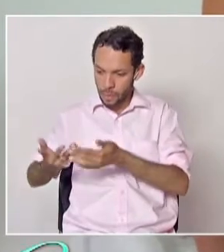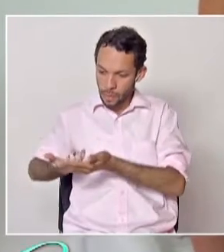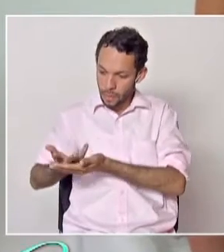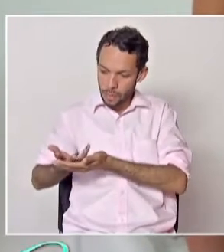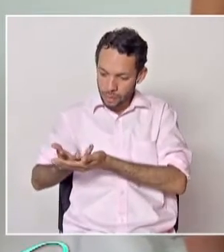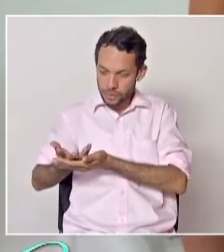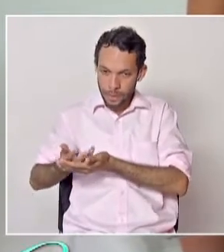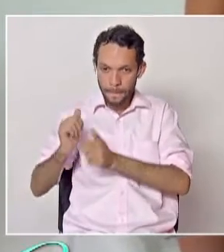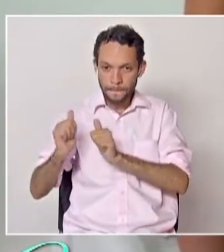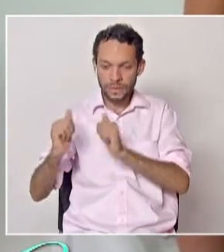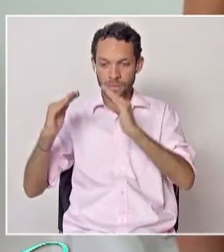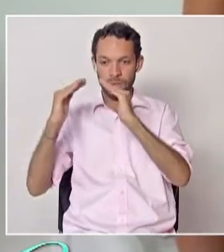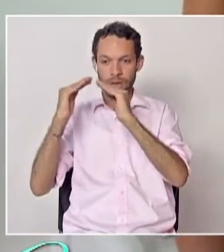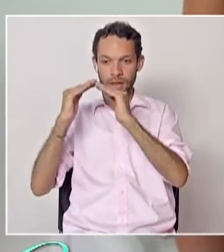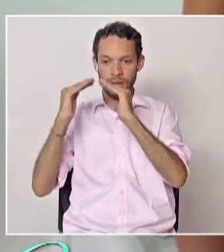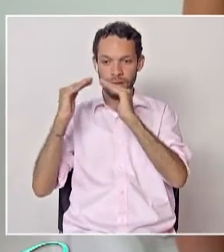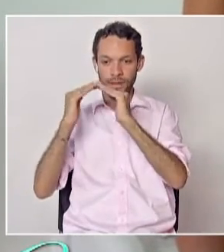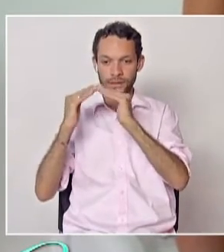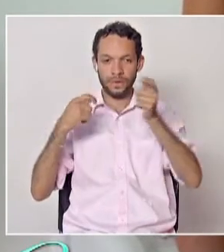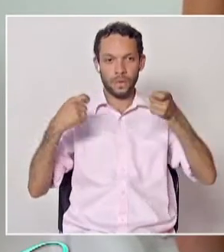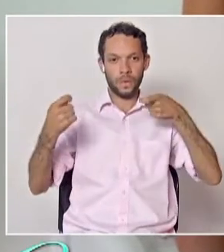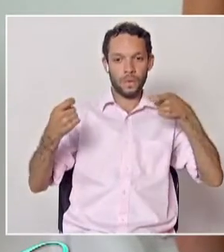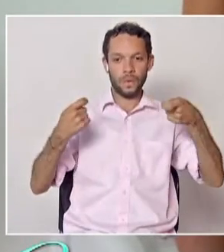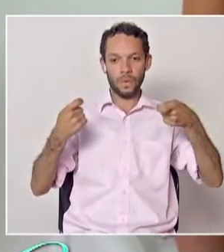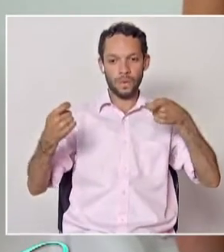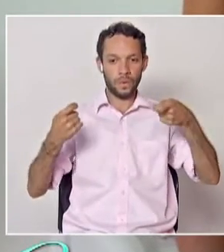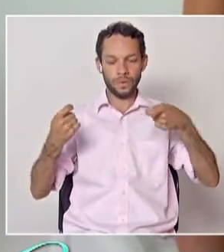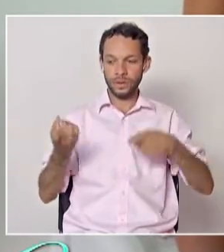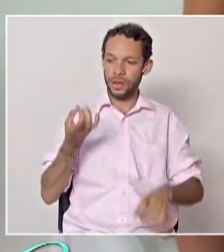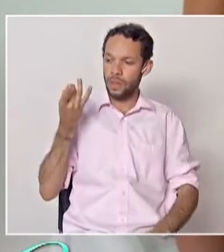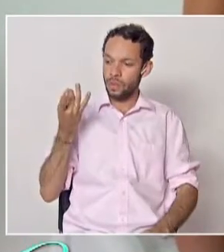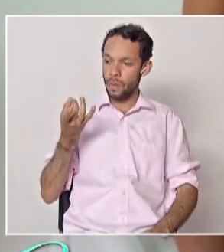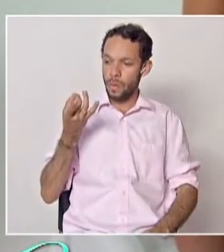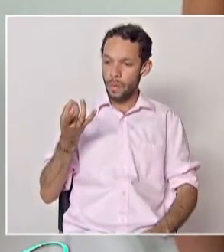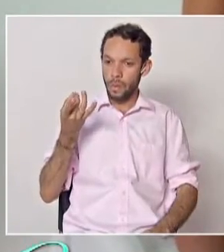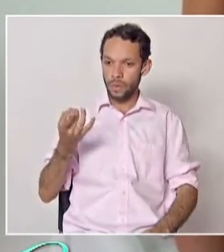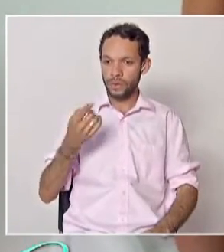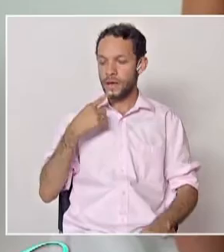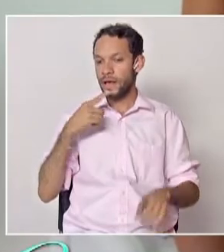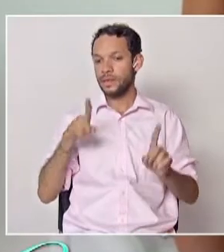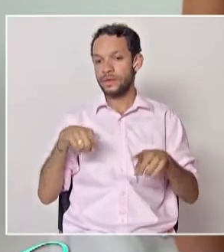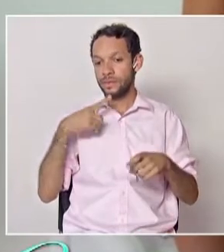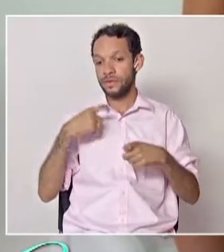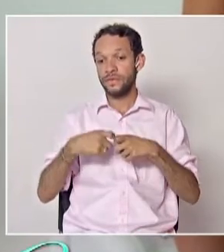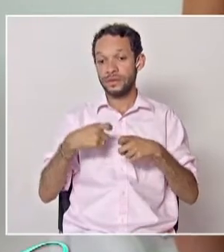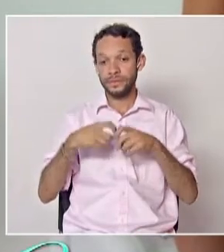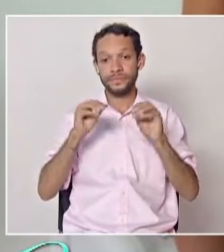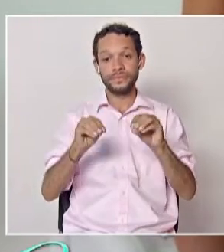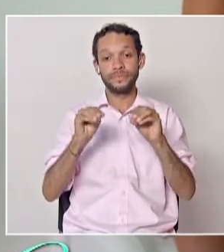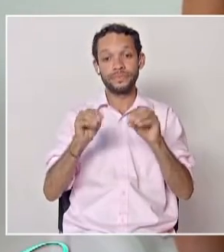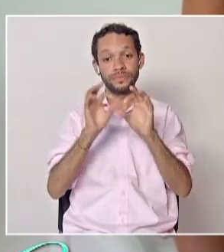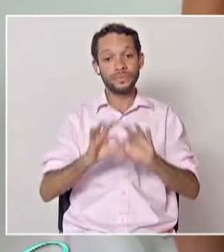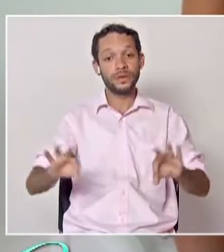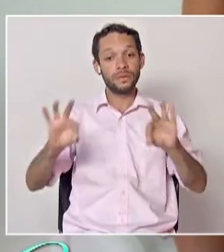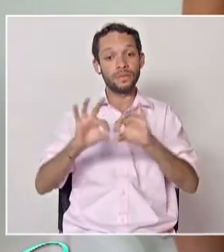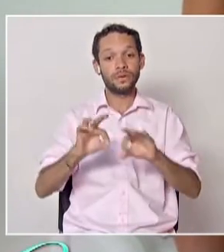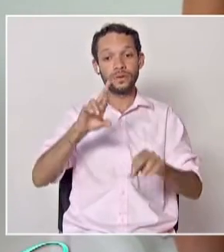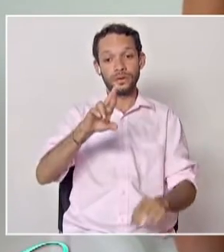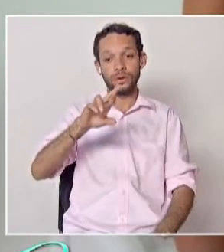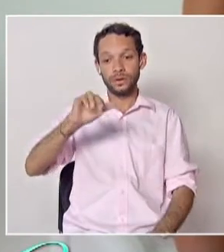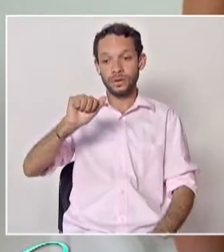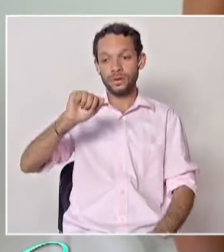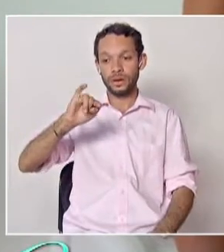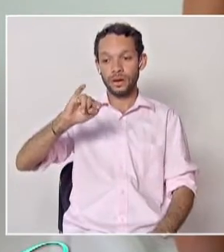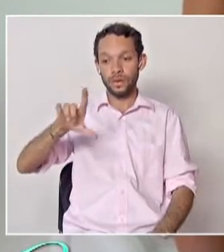ustedes en la casa puedan ayudar a manejar el dolor mientras pueden acudir a una consulta. Porque además otra de las cosas importantes, Raúl Andrés,